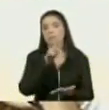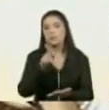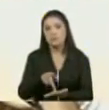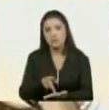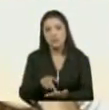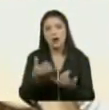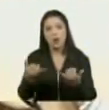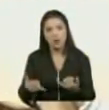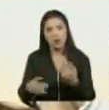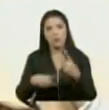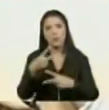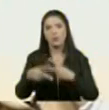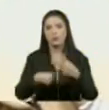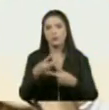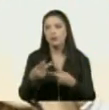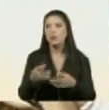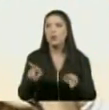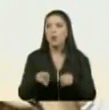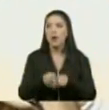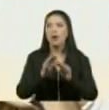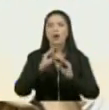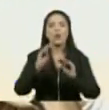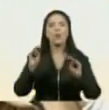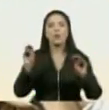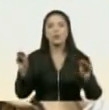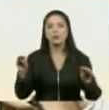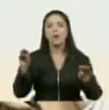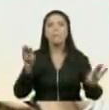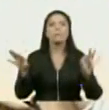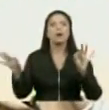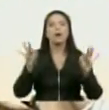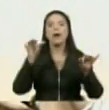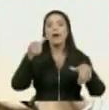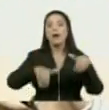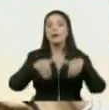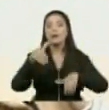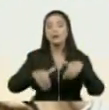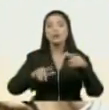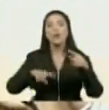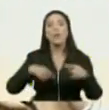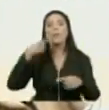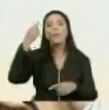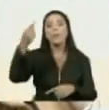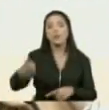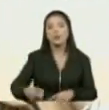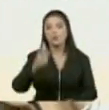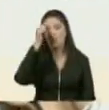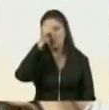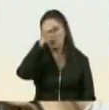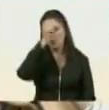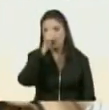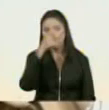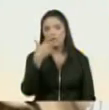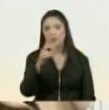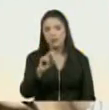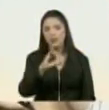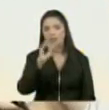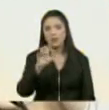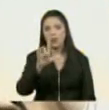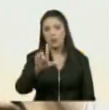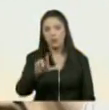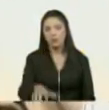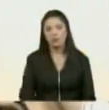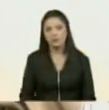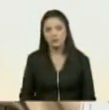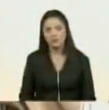en este proceso como la convocatoria que se ha hecho para la elección que tendremos el próximo domingo 30 de julio.